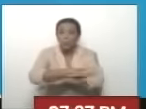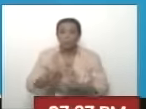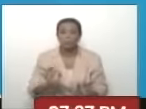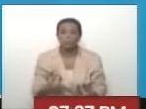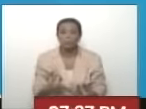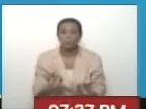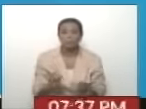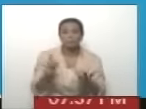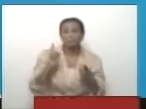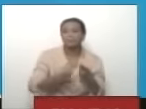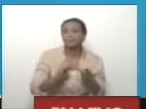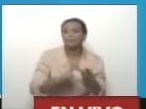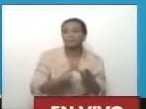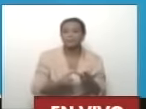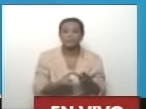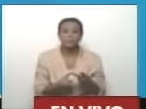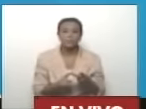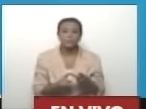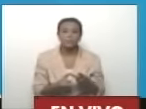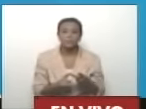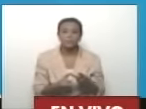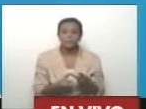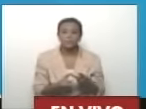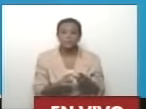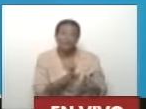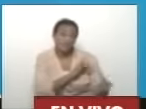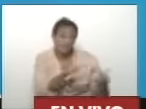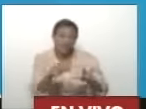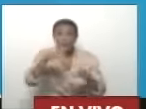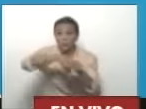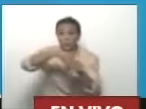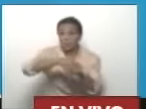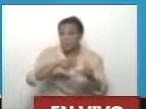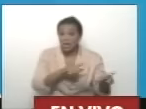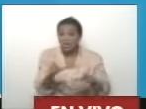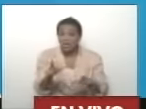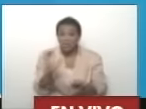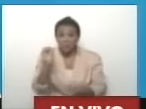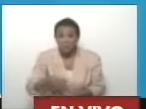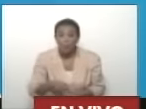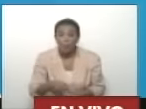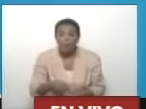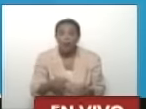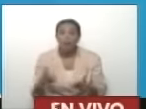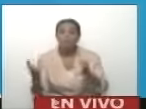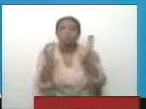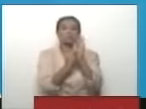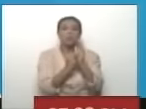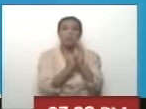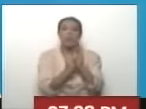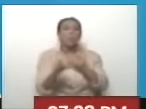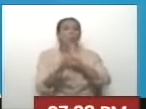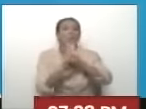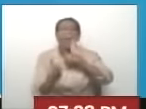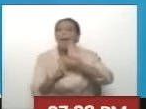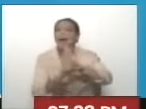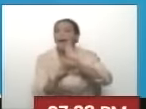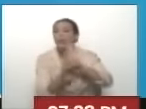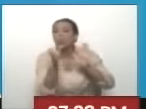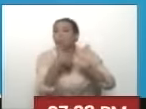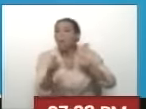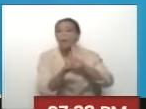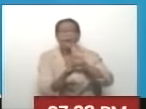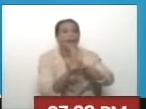otra cantaleta. Se dio el referéndum. El referéndum no es vinculante, no es vinculante, no es vinculante, no es